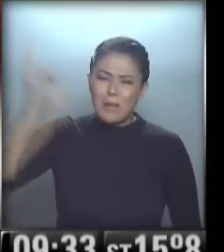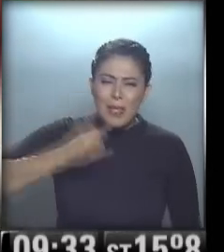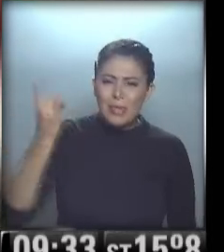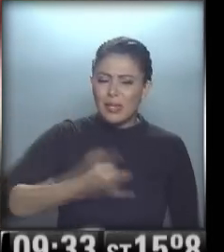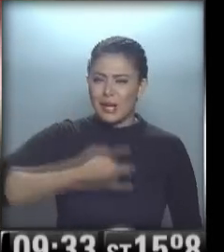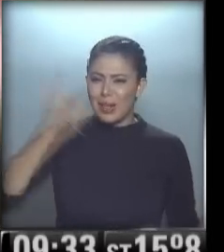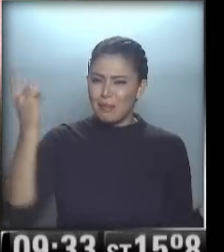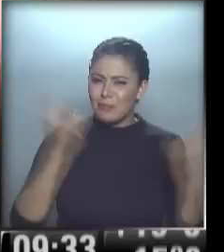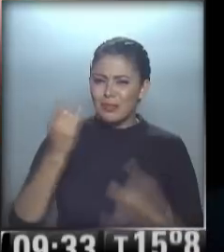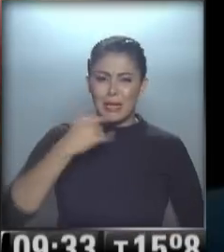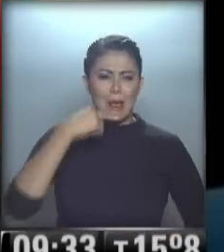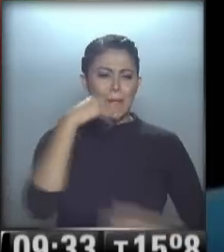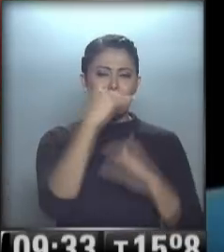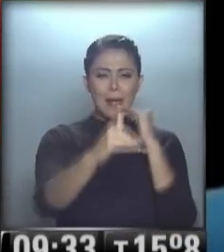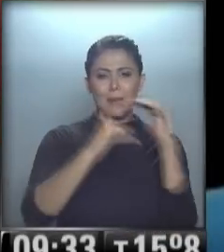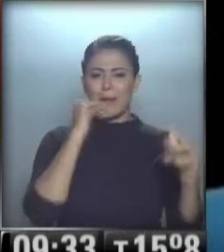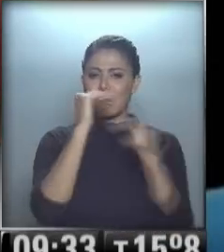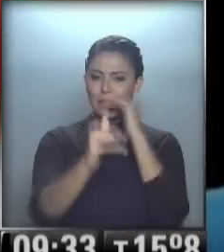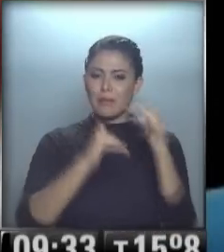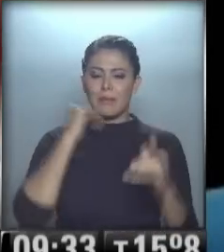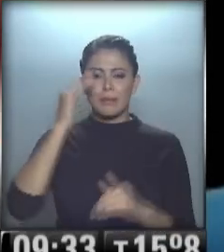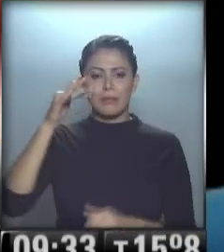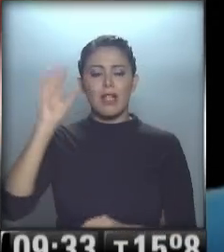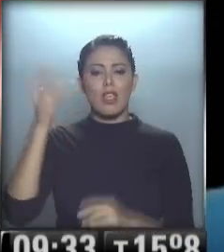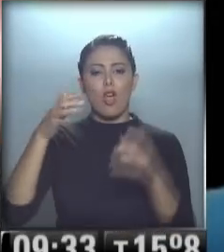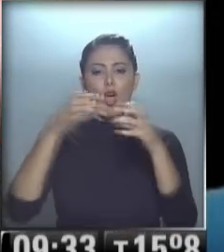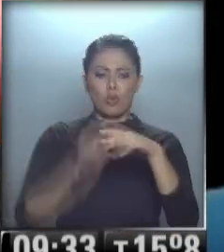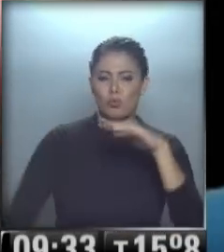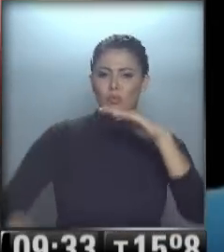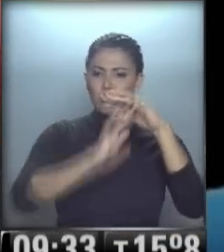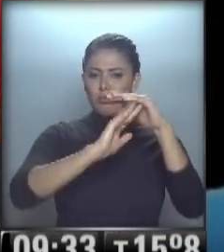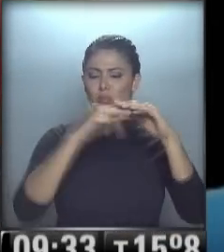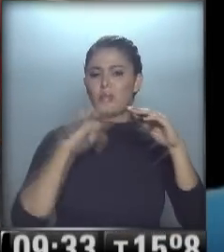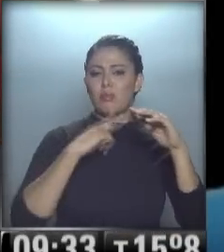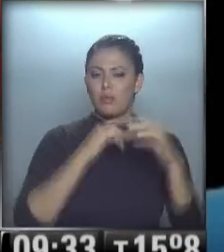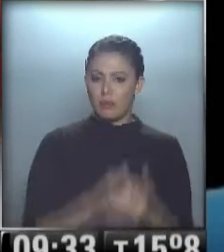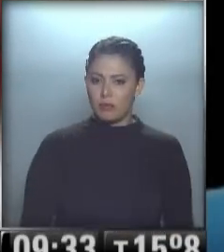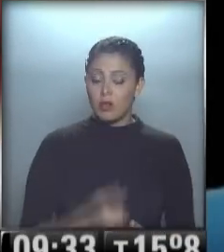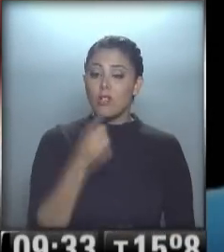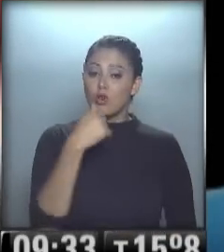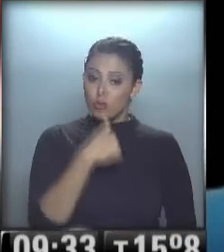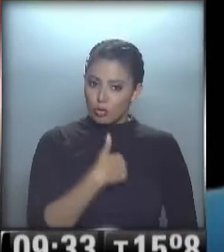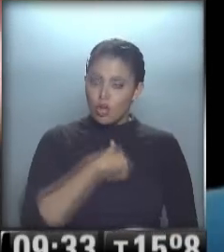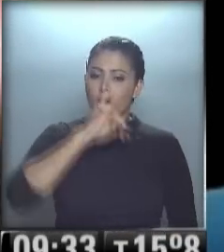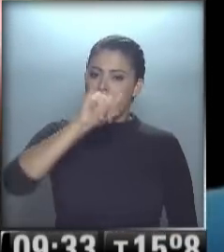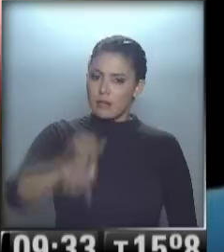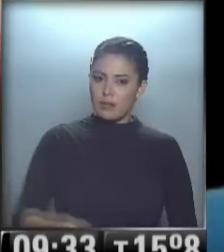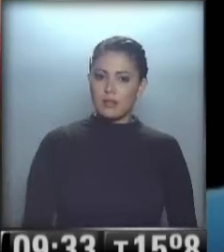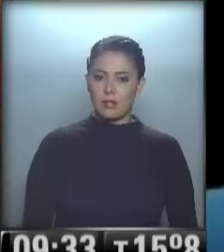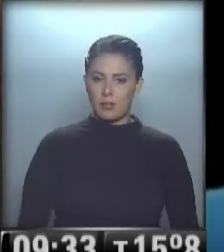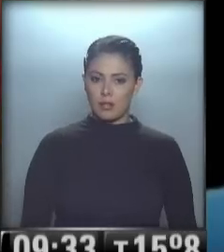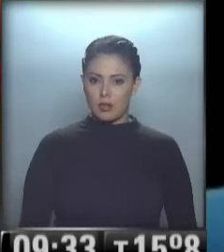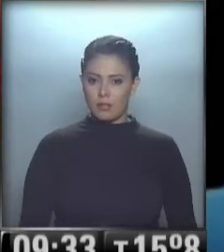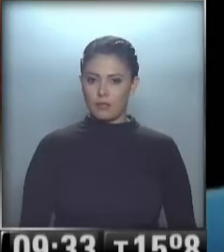están diciendo y creando los imperialistas. Que yo estoy dispuesto a